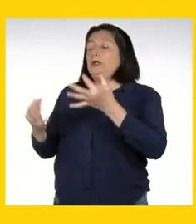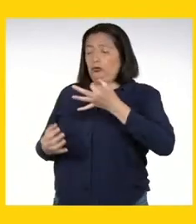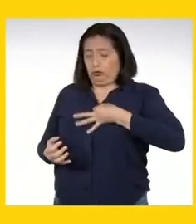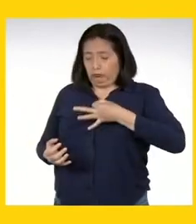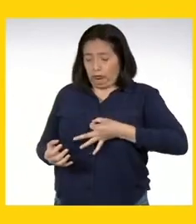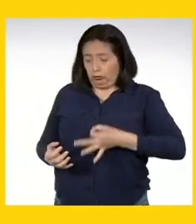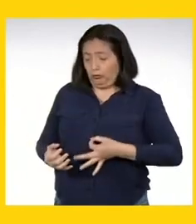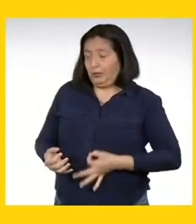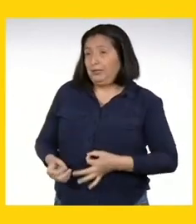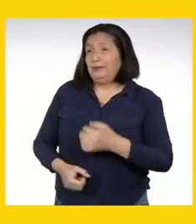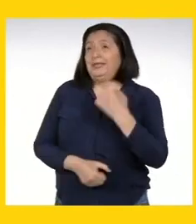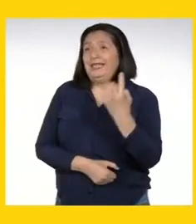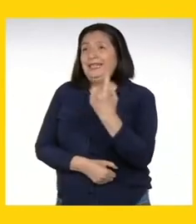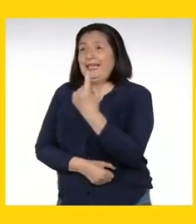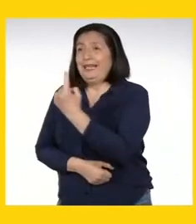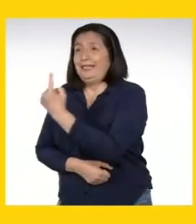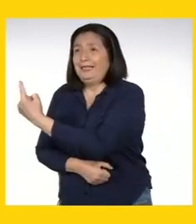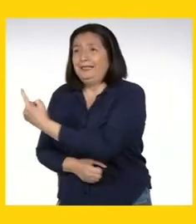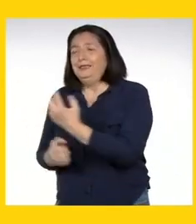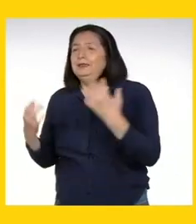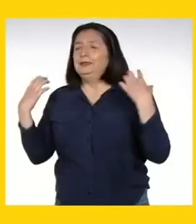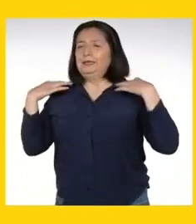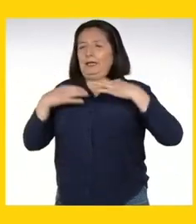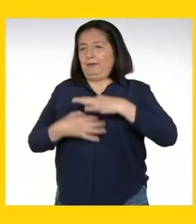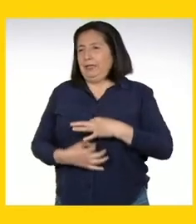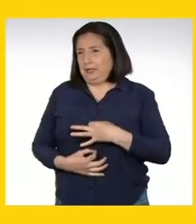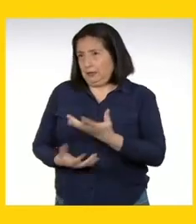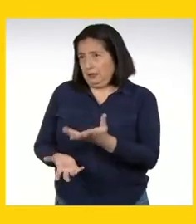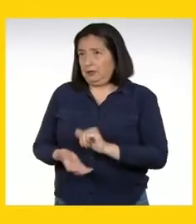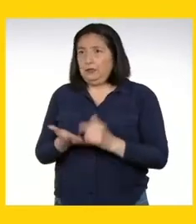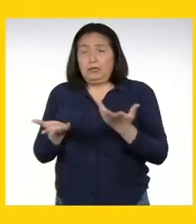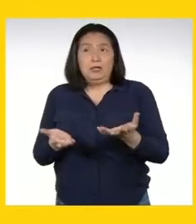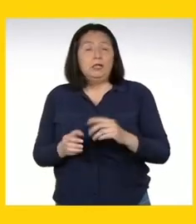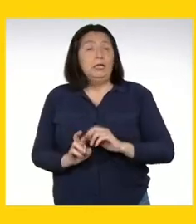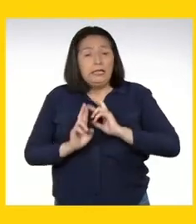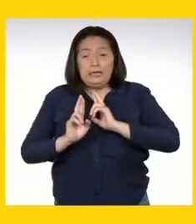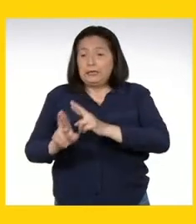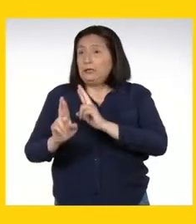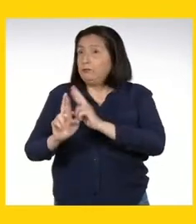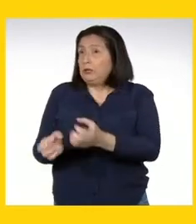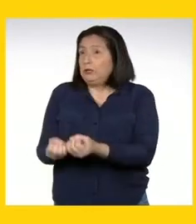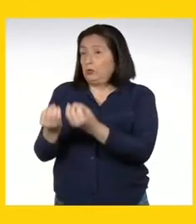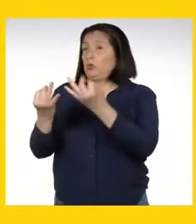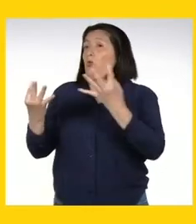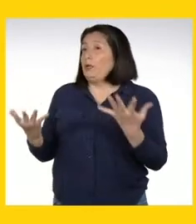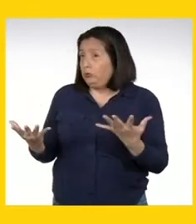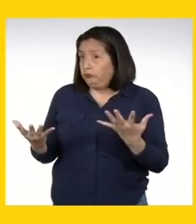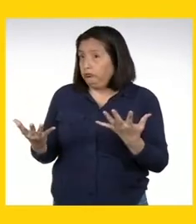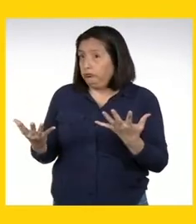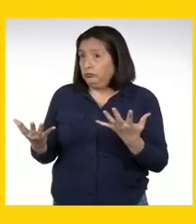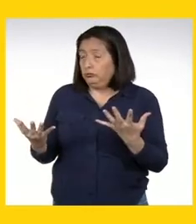que necesitará para cada camisa, lo que nos da un total de